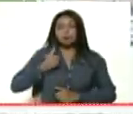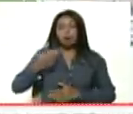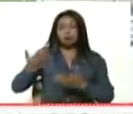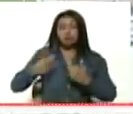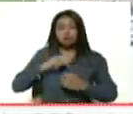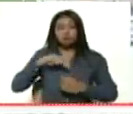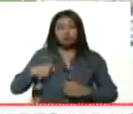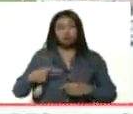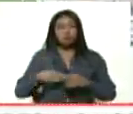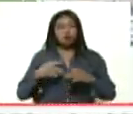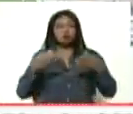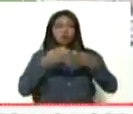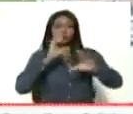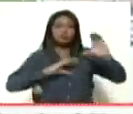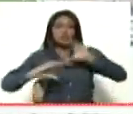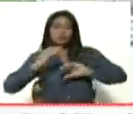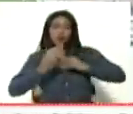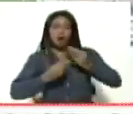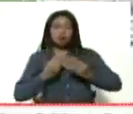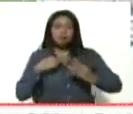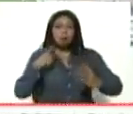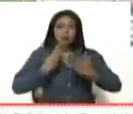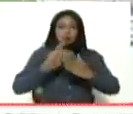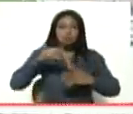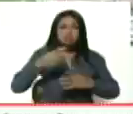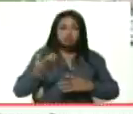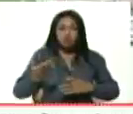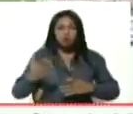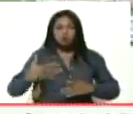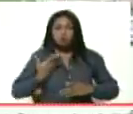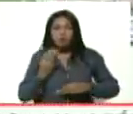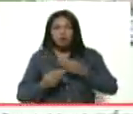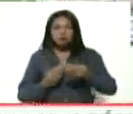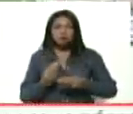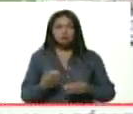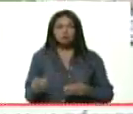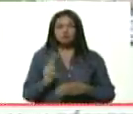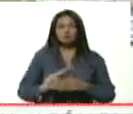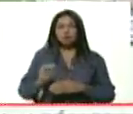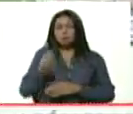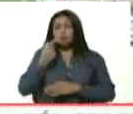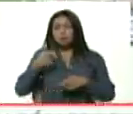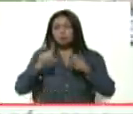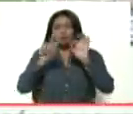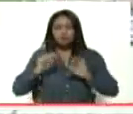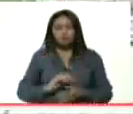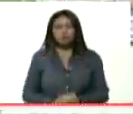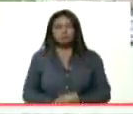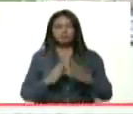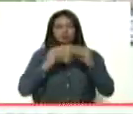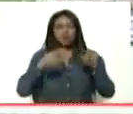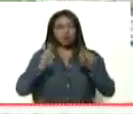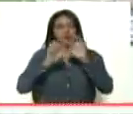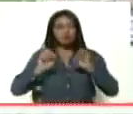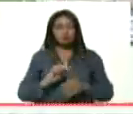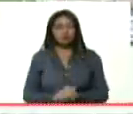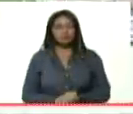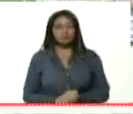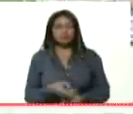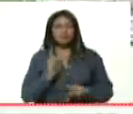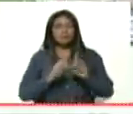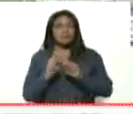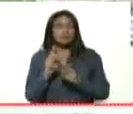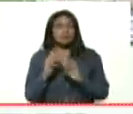equipo científico ha hecho valoración de los mismos y los aplicamos en todos los casos, dependiendo